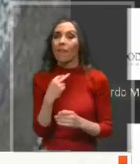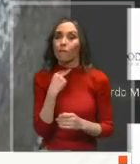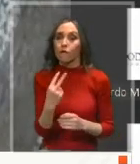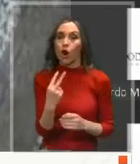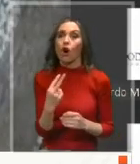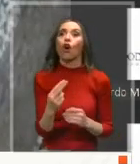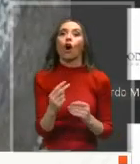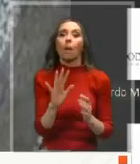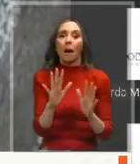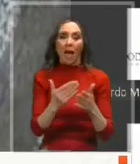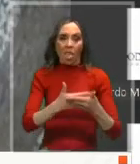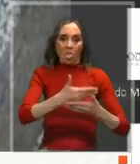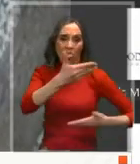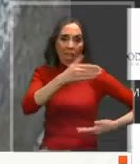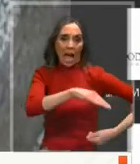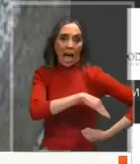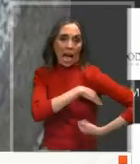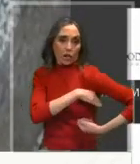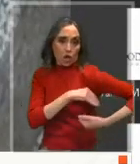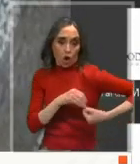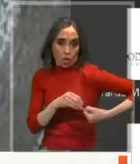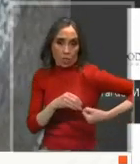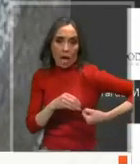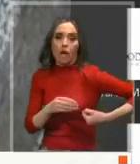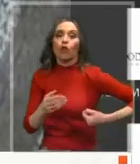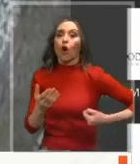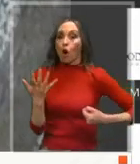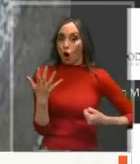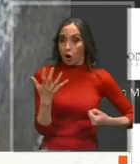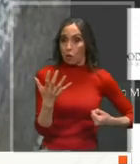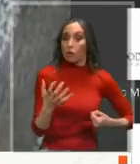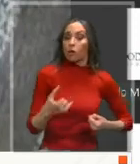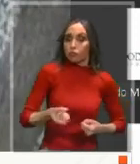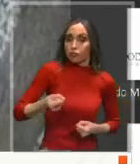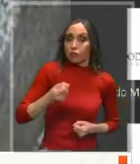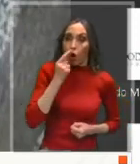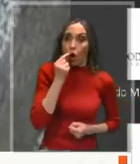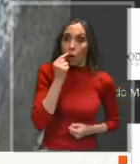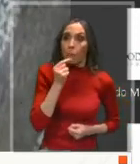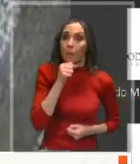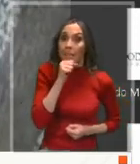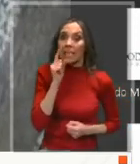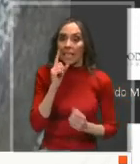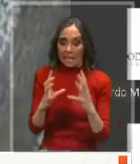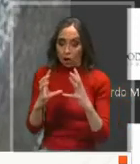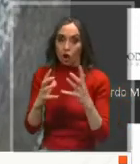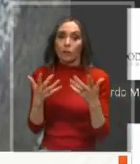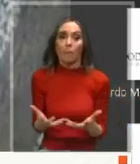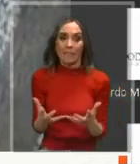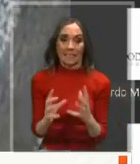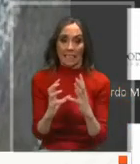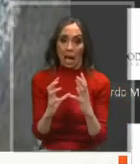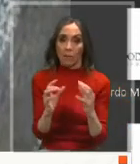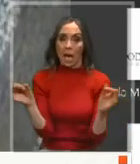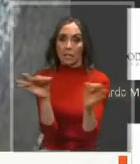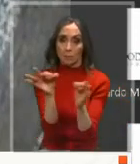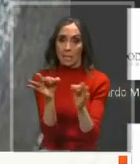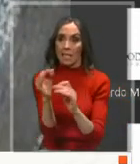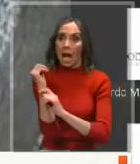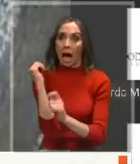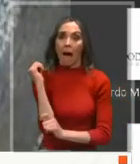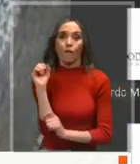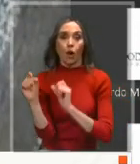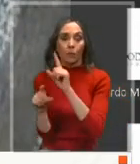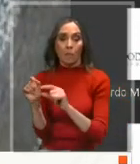sus brazos, pero en la mano derecha lleva efectivamente un elemento contundente. Eso es lo que lleva. Al parecer sería